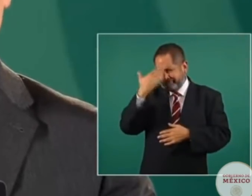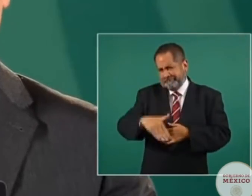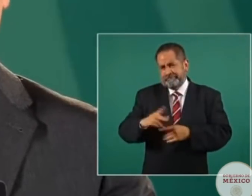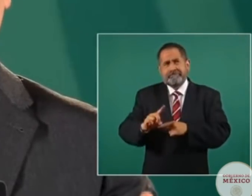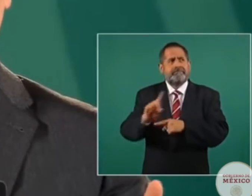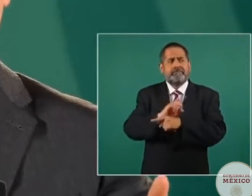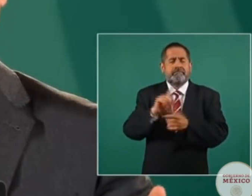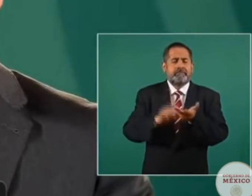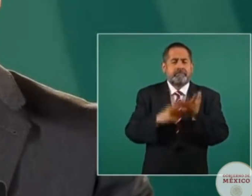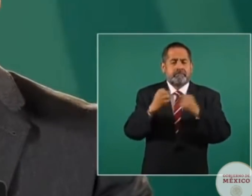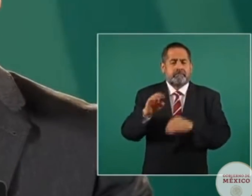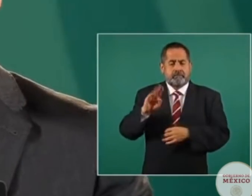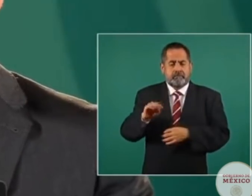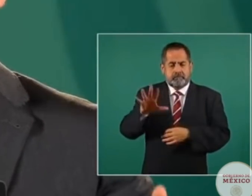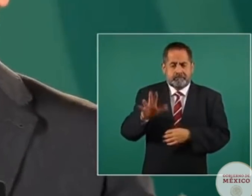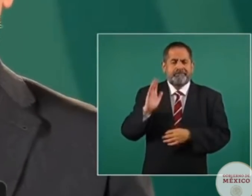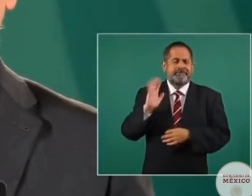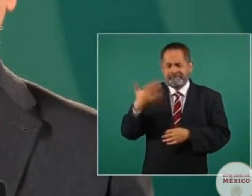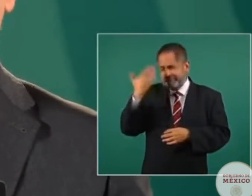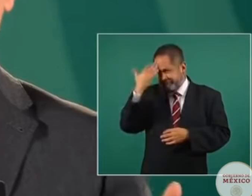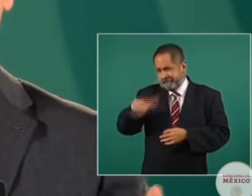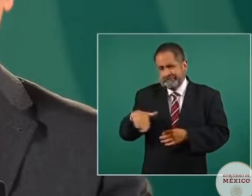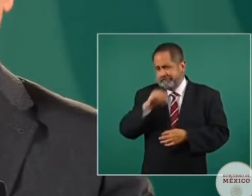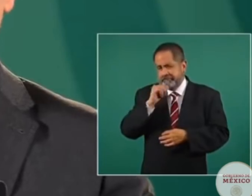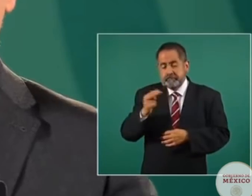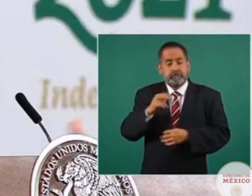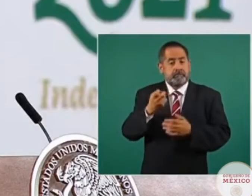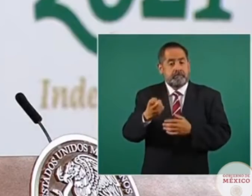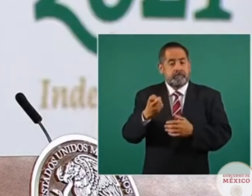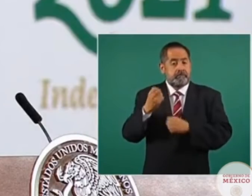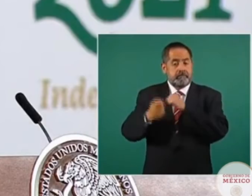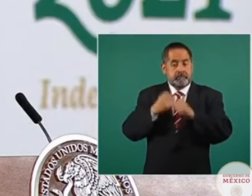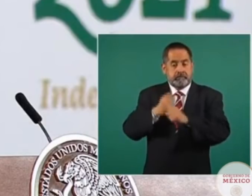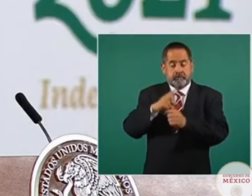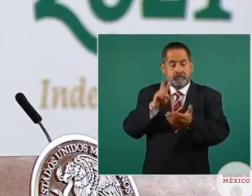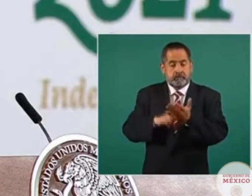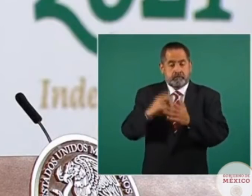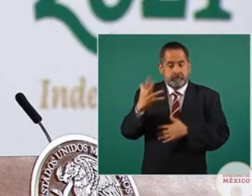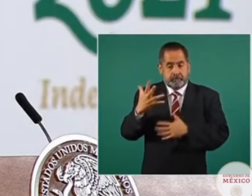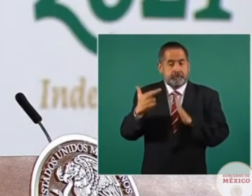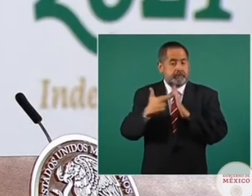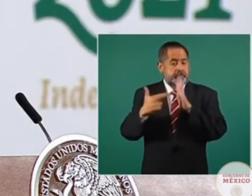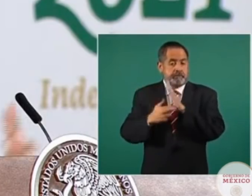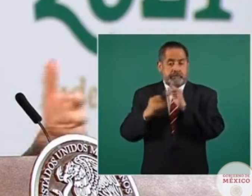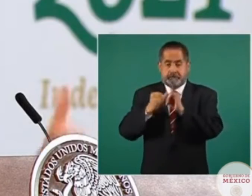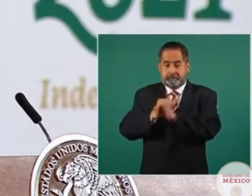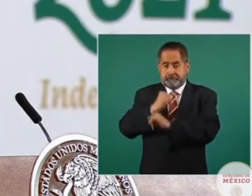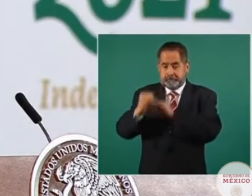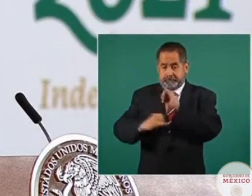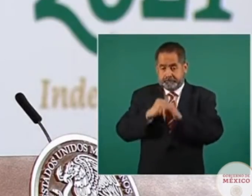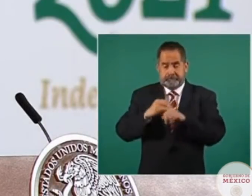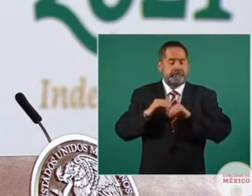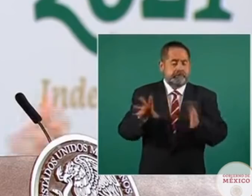desde 1995 y por eso en 2005 se emitió un reglamento sanitario internacional que